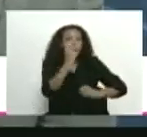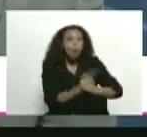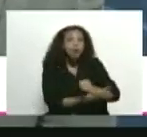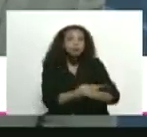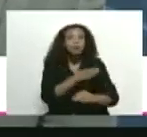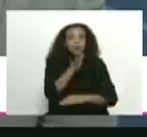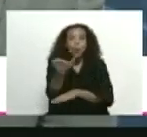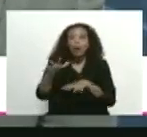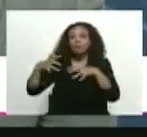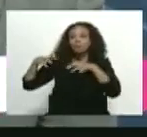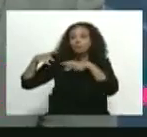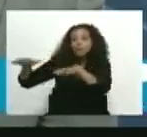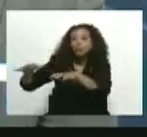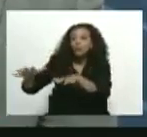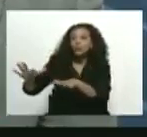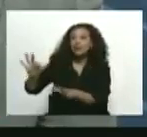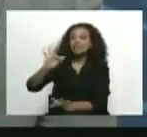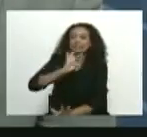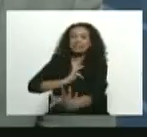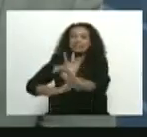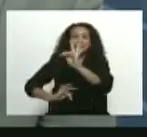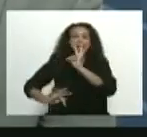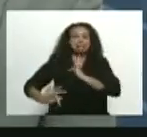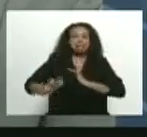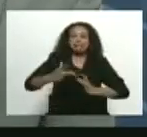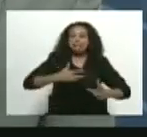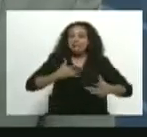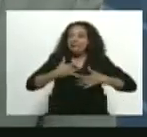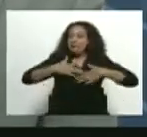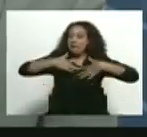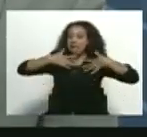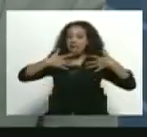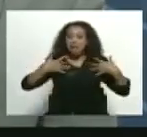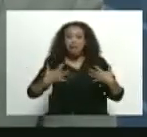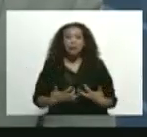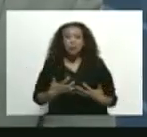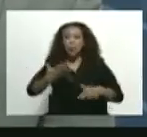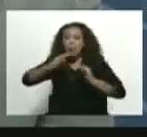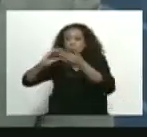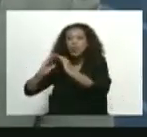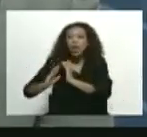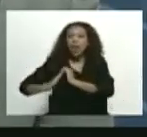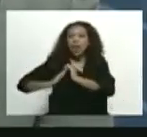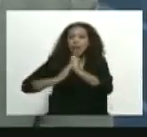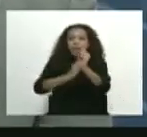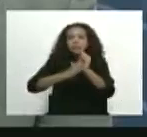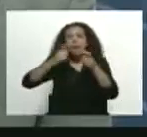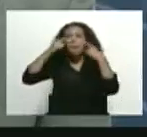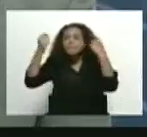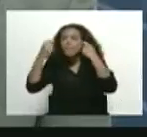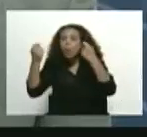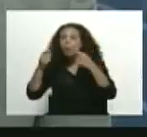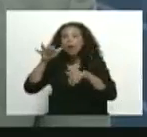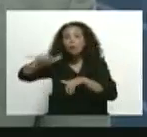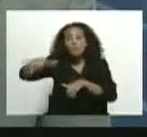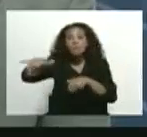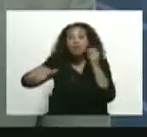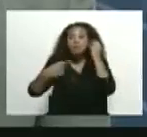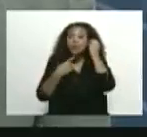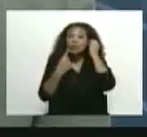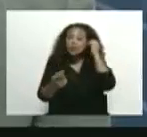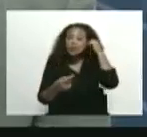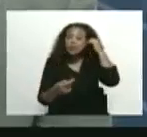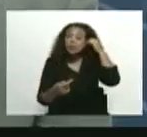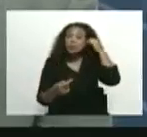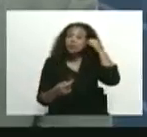una movilización de esa, cuando uno ve corazón adentro de una comunidad, ese liderazgo popular, son ellos los que hablan y los que